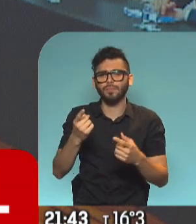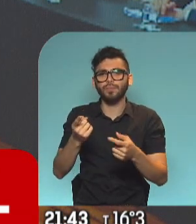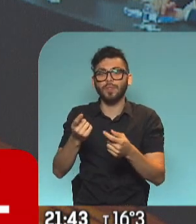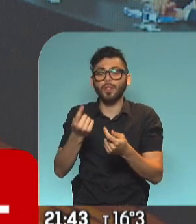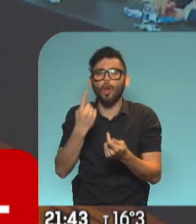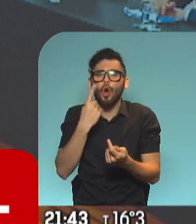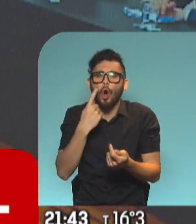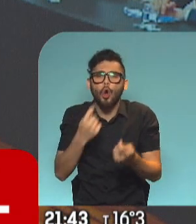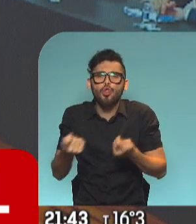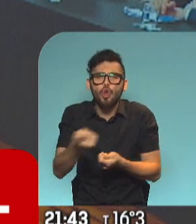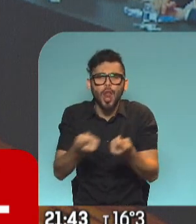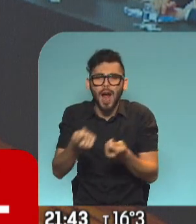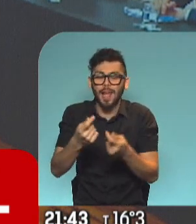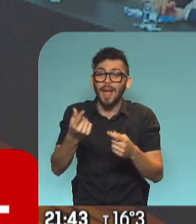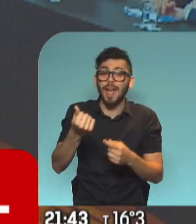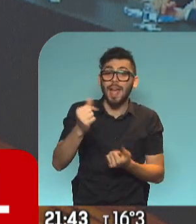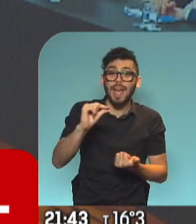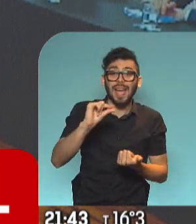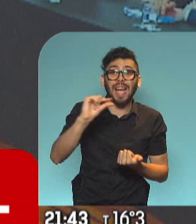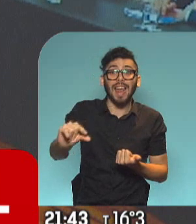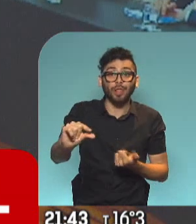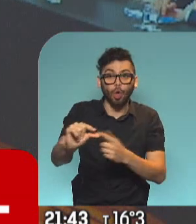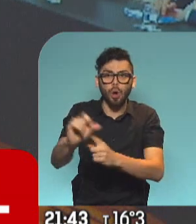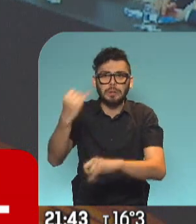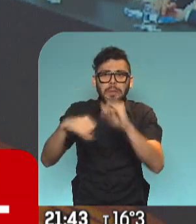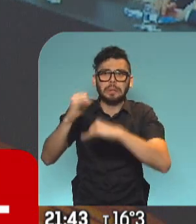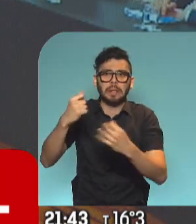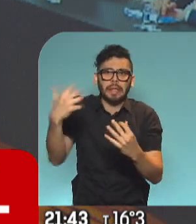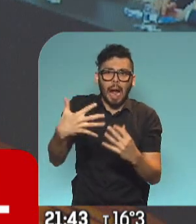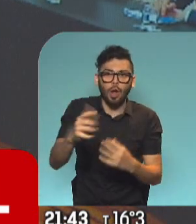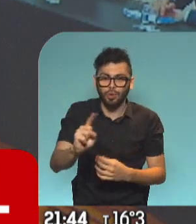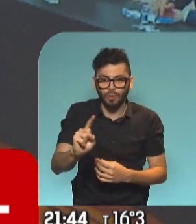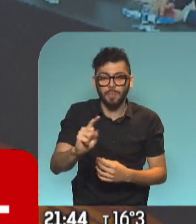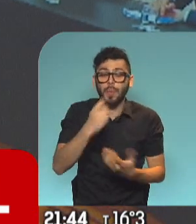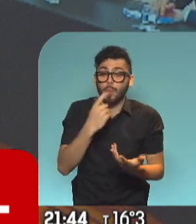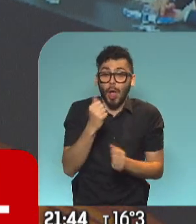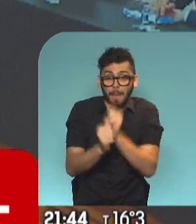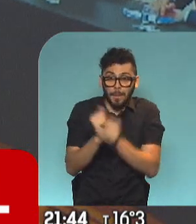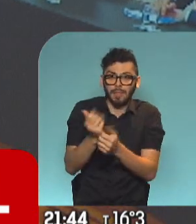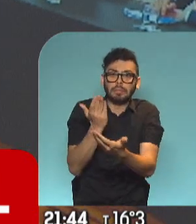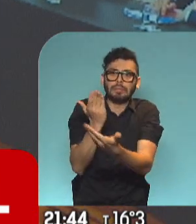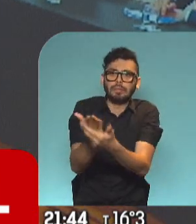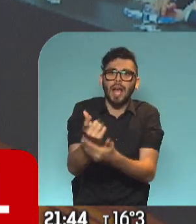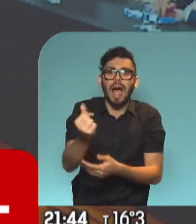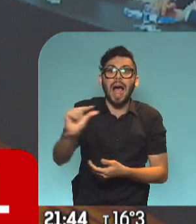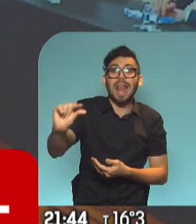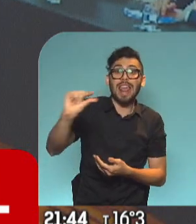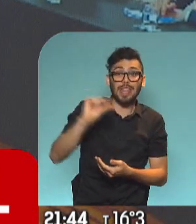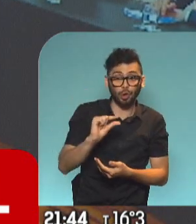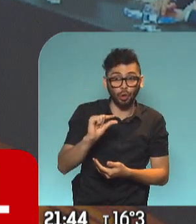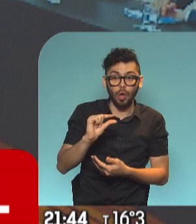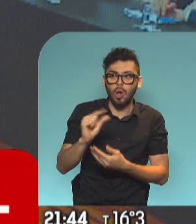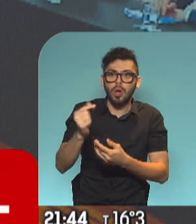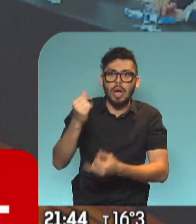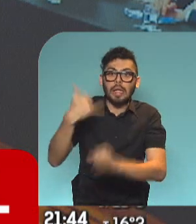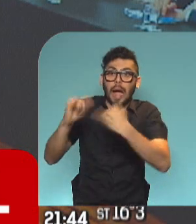con el encarecimiento de los créditos. Es decir, que tomar un crédito por una empresa, por ejemplo, no sea muy caro y por tanto no decida